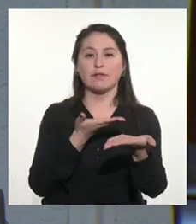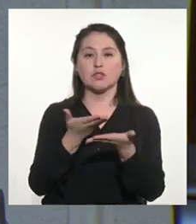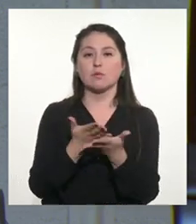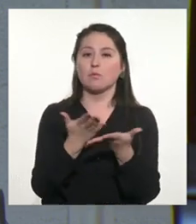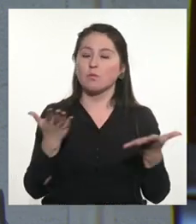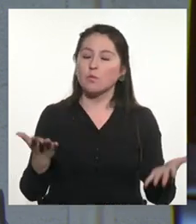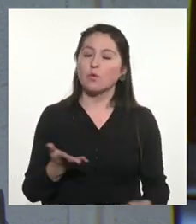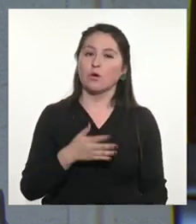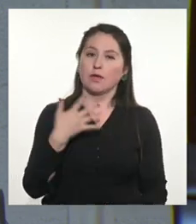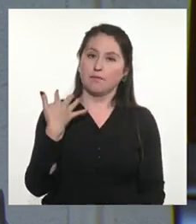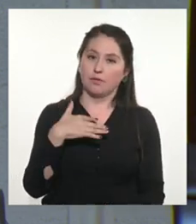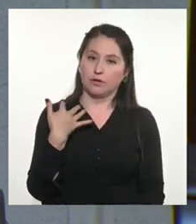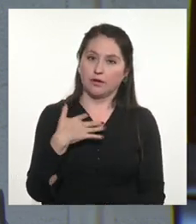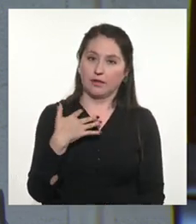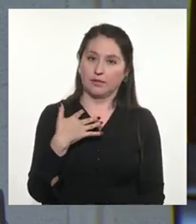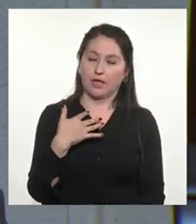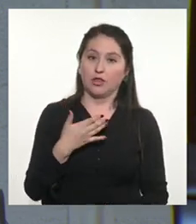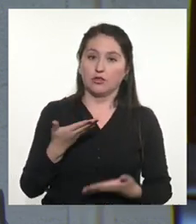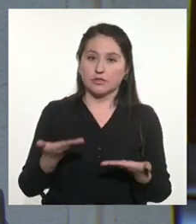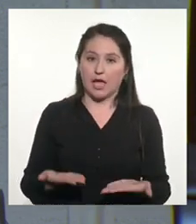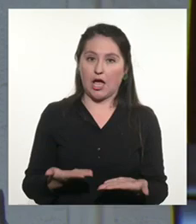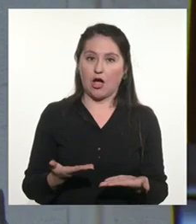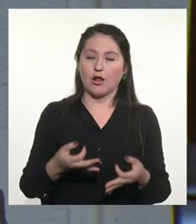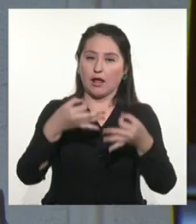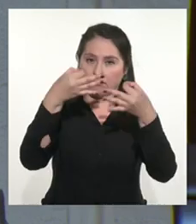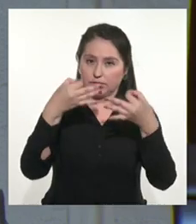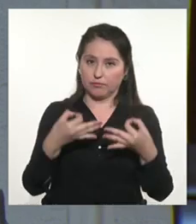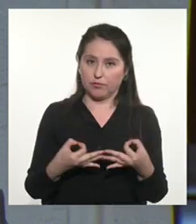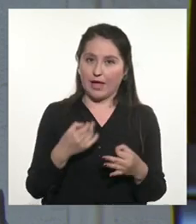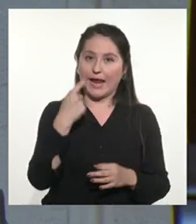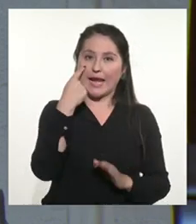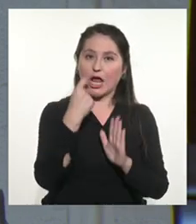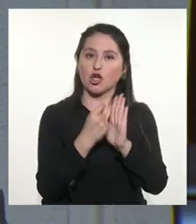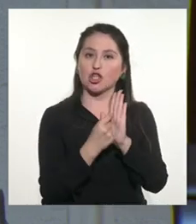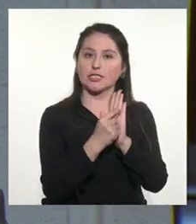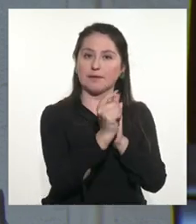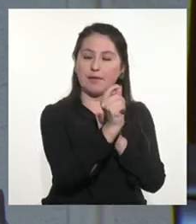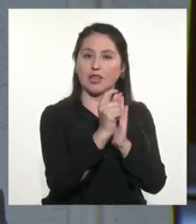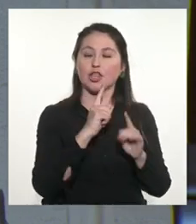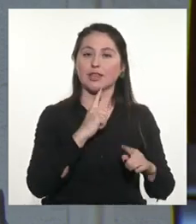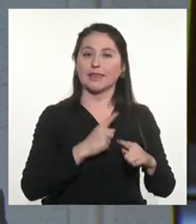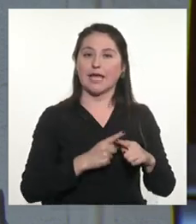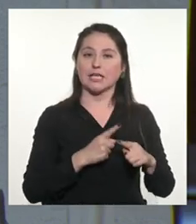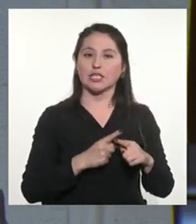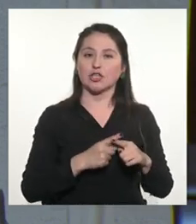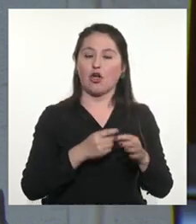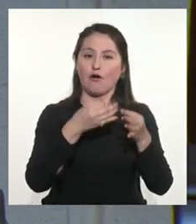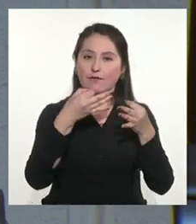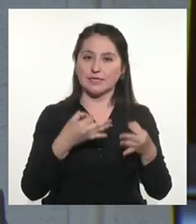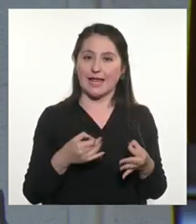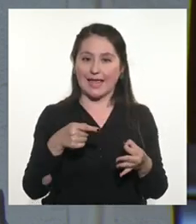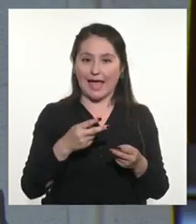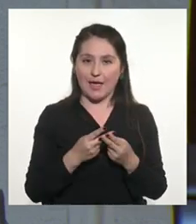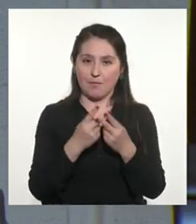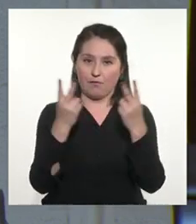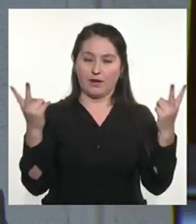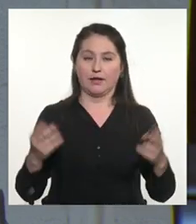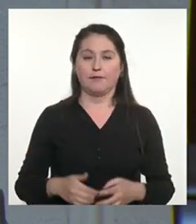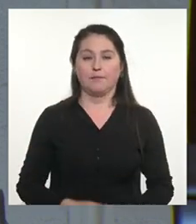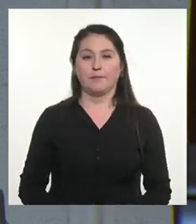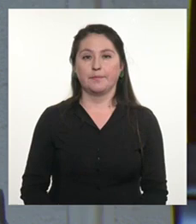valioso entonces creemos que llegó el tiempo dale la oficialidad del reconocimiento de los textos legales que ahí se publican